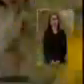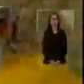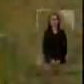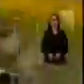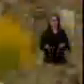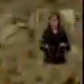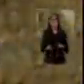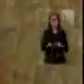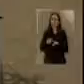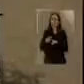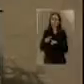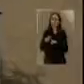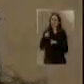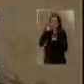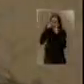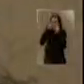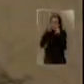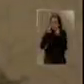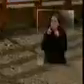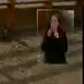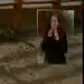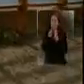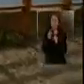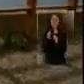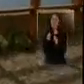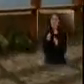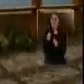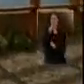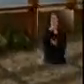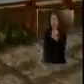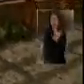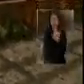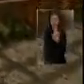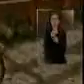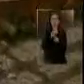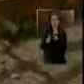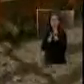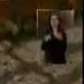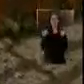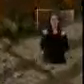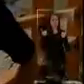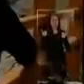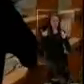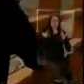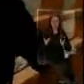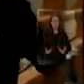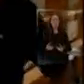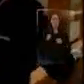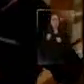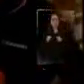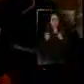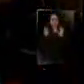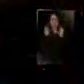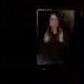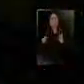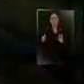El esfuerzo de Enzo Fantinati dio resultados. La dieta y la preparación física le permiten llegar a la